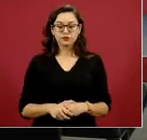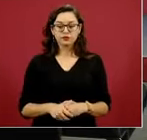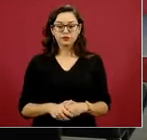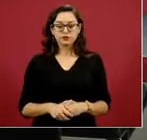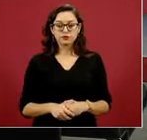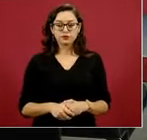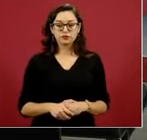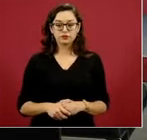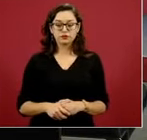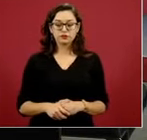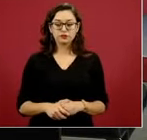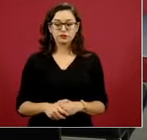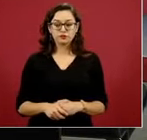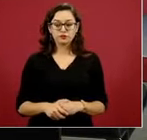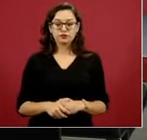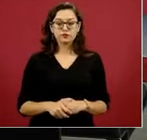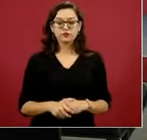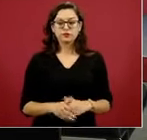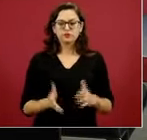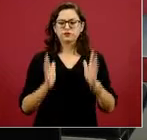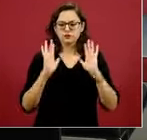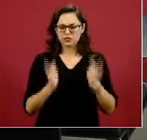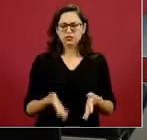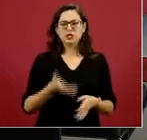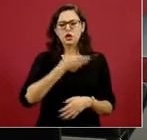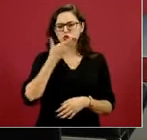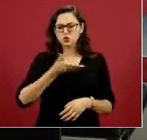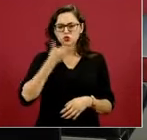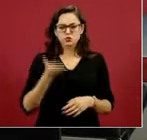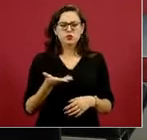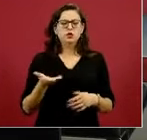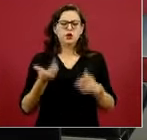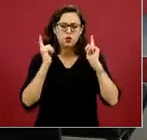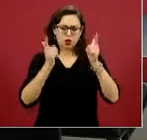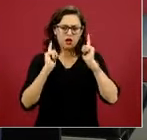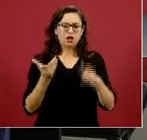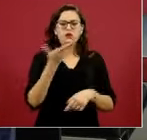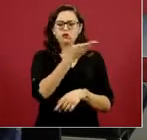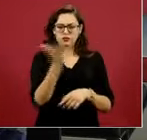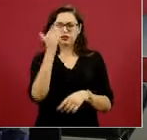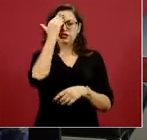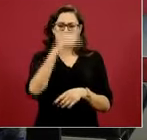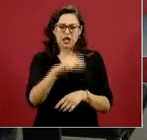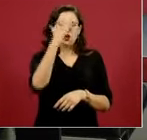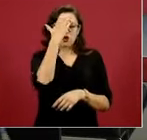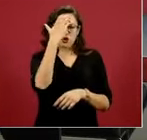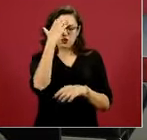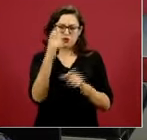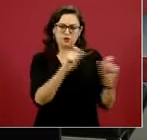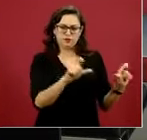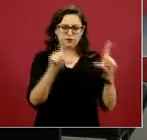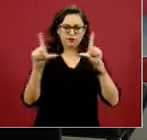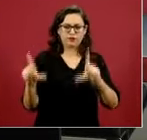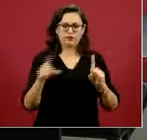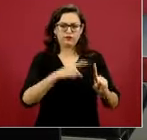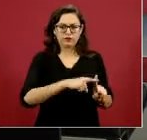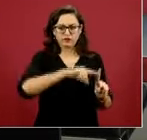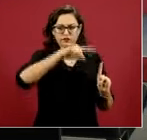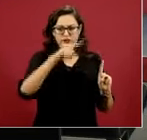ya para estas fechas estén familiarizados con esta presentación, esta es la gráfica de la curva